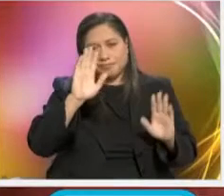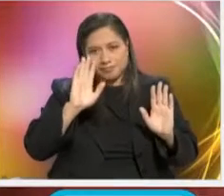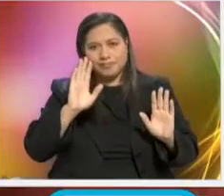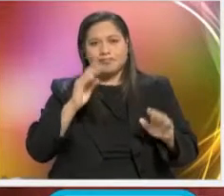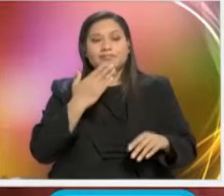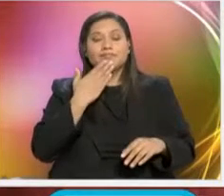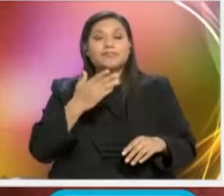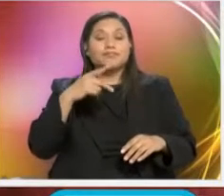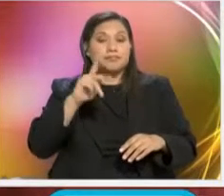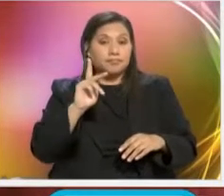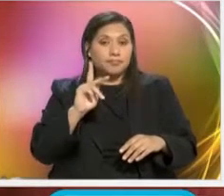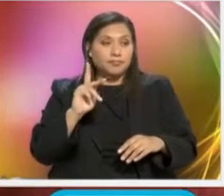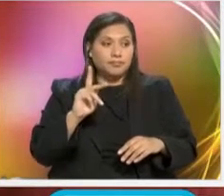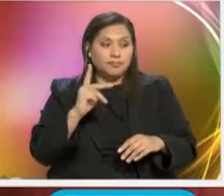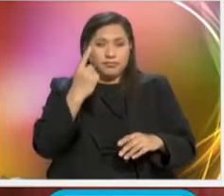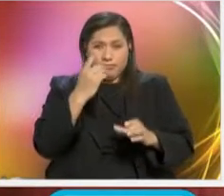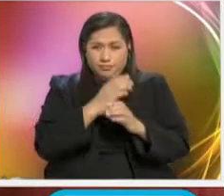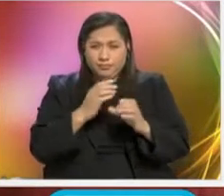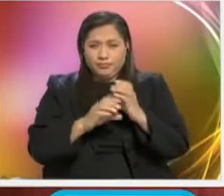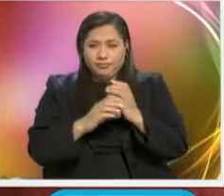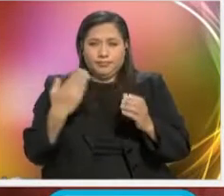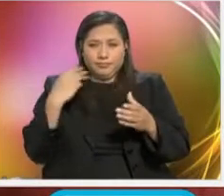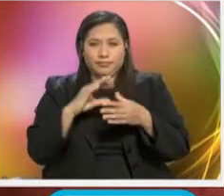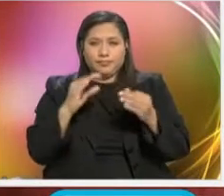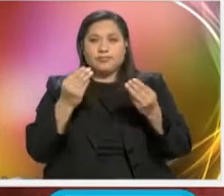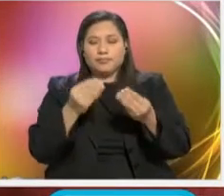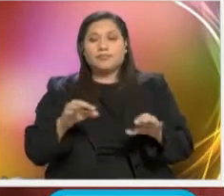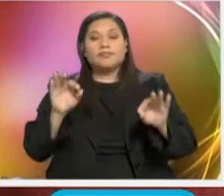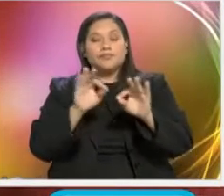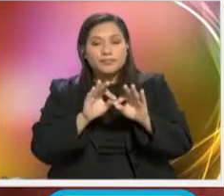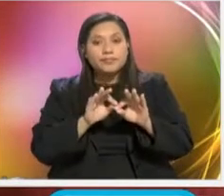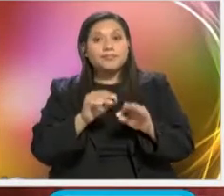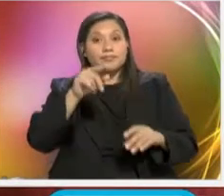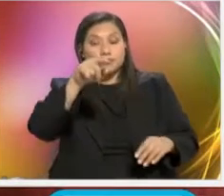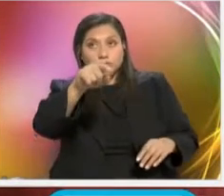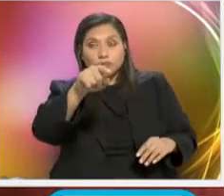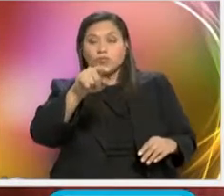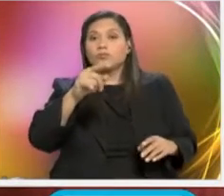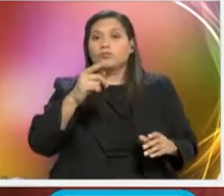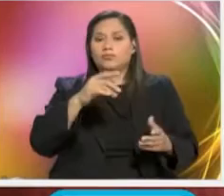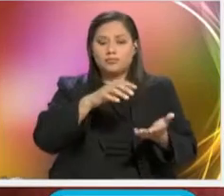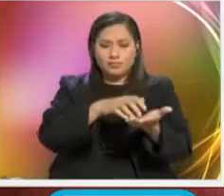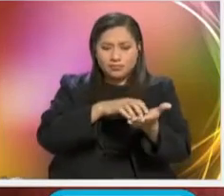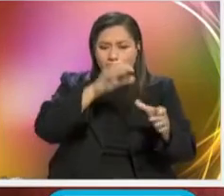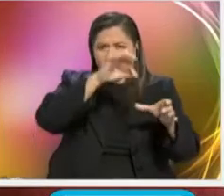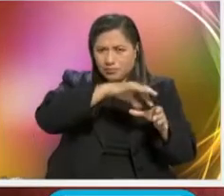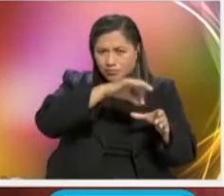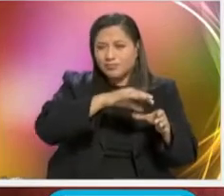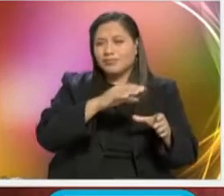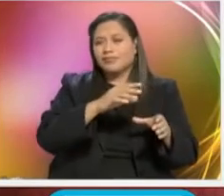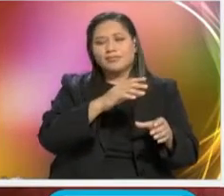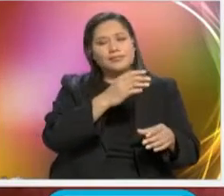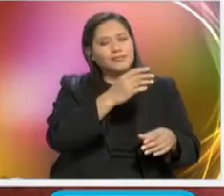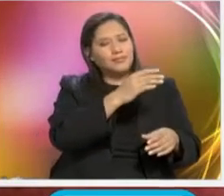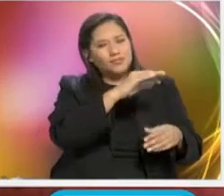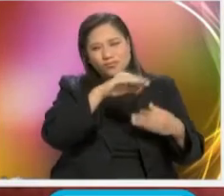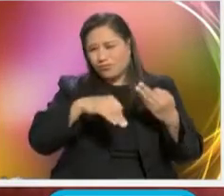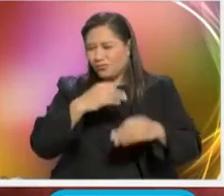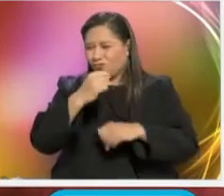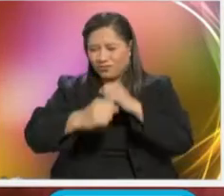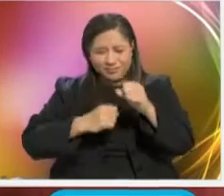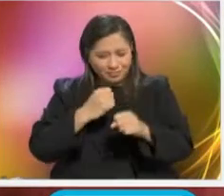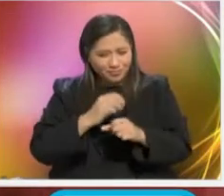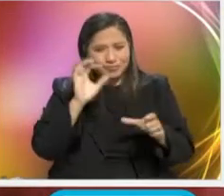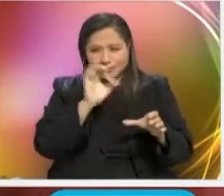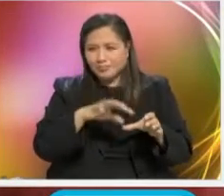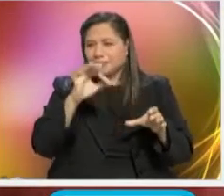¿no? Y una de las cosas que, como les digo, muy importantes es que no ahorren todo el año, o sea, ahorren para esto todo el año.